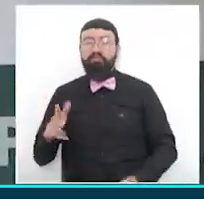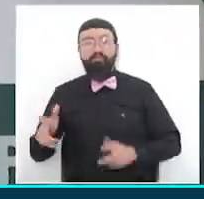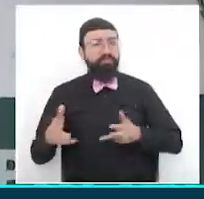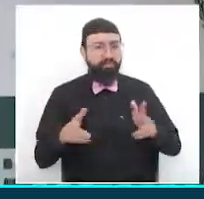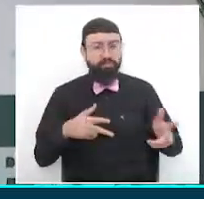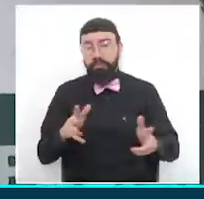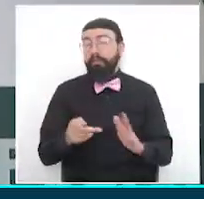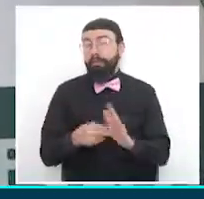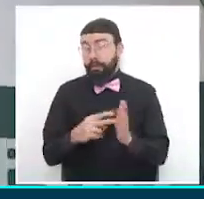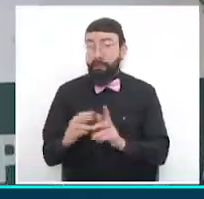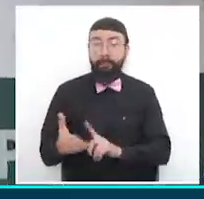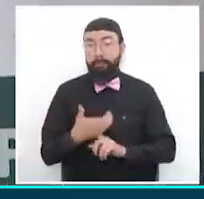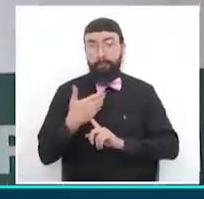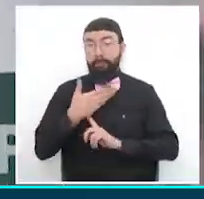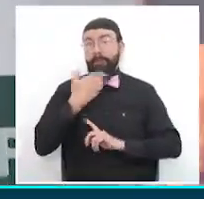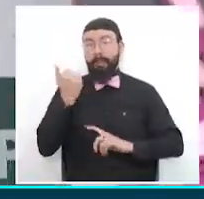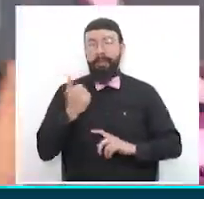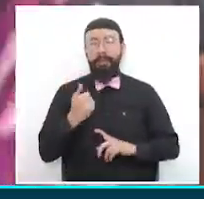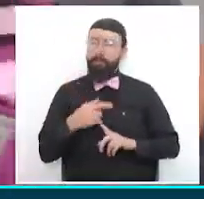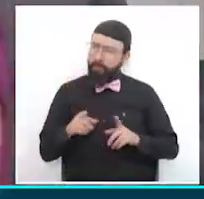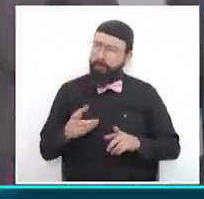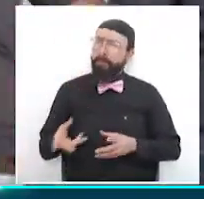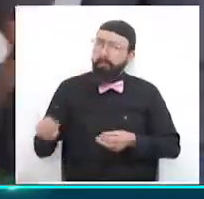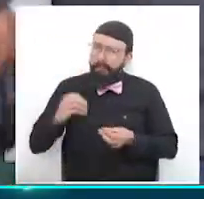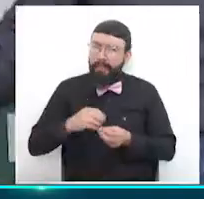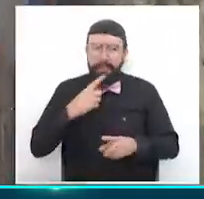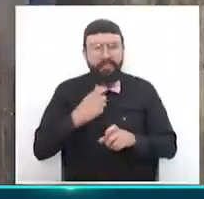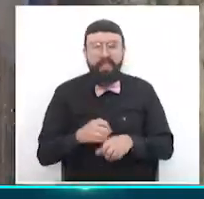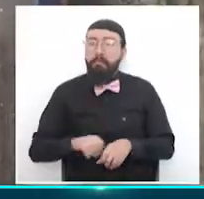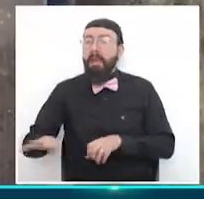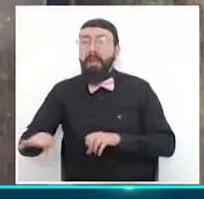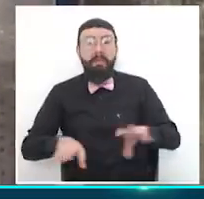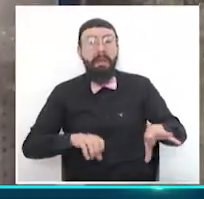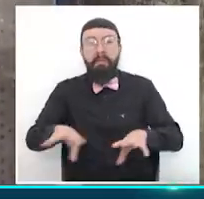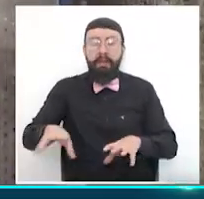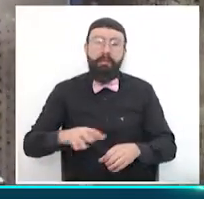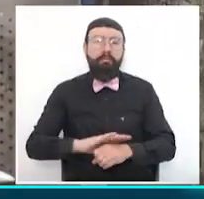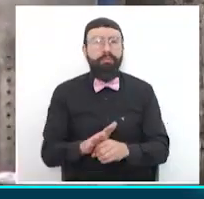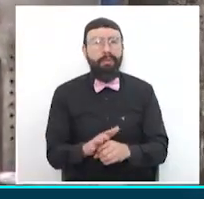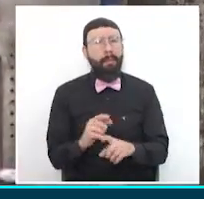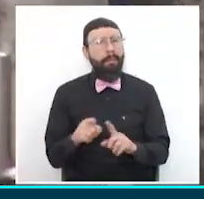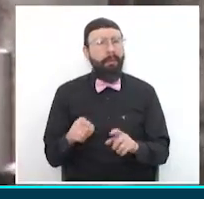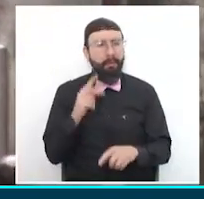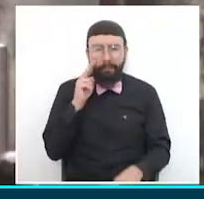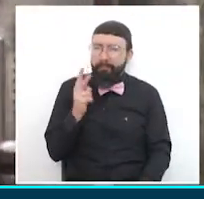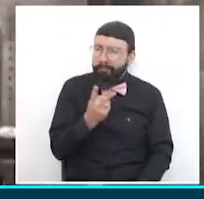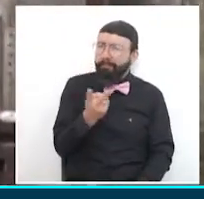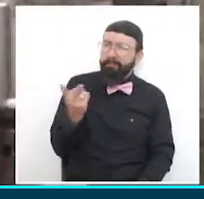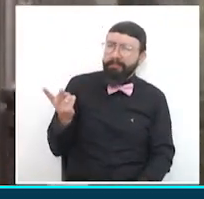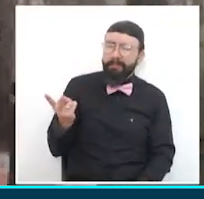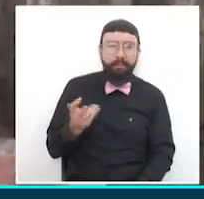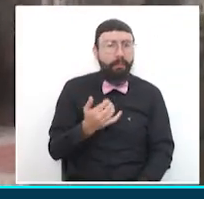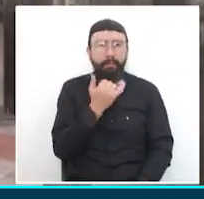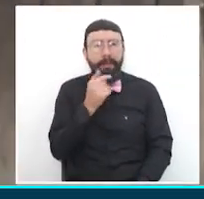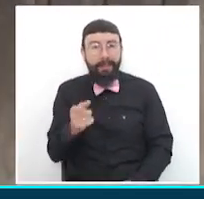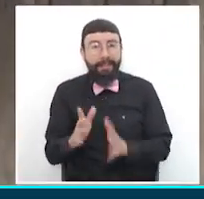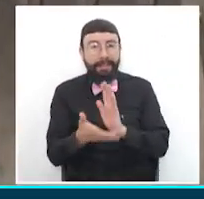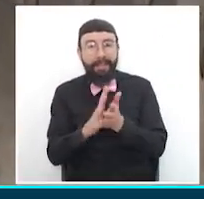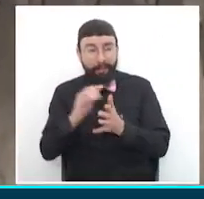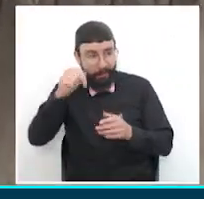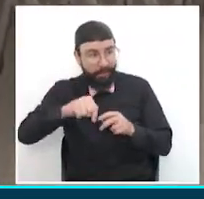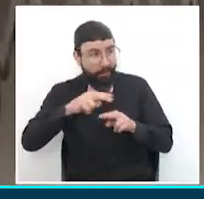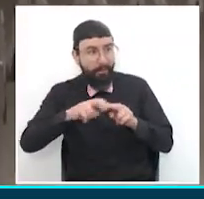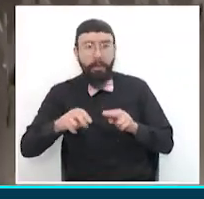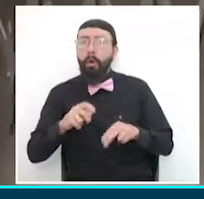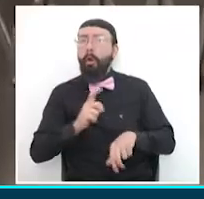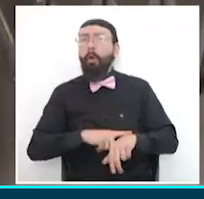estaremos más protegidos, pues así se hará mucho más difícil la transmisión del virus. Sin embargo, observen ustedes lo que pasa en pleno centro de la ciudad a cualquier